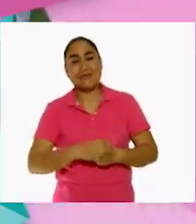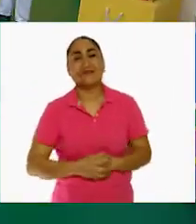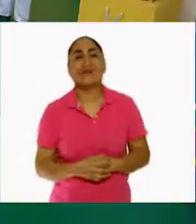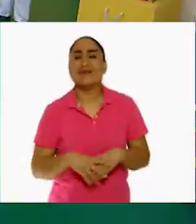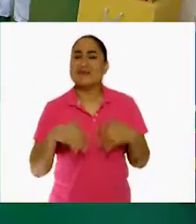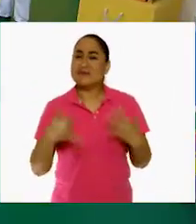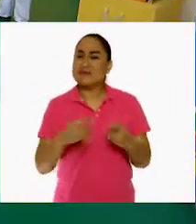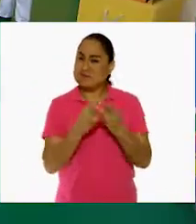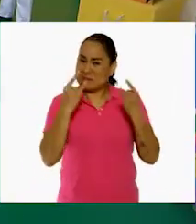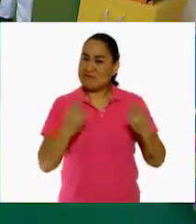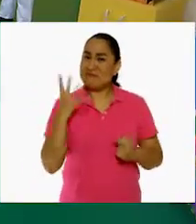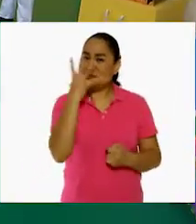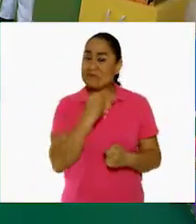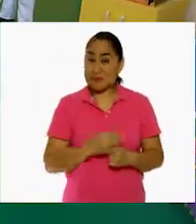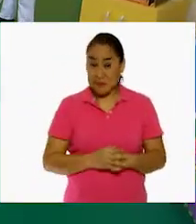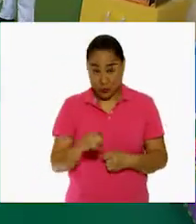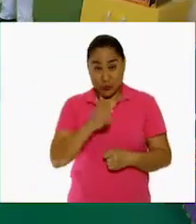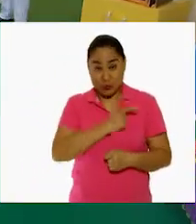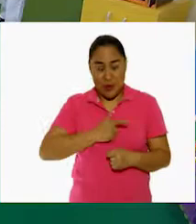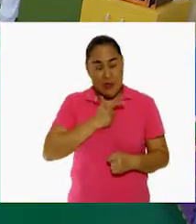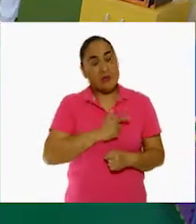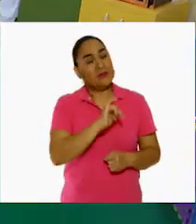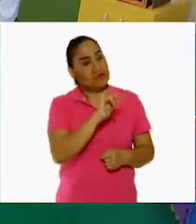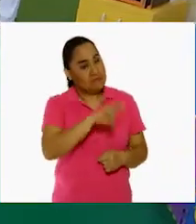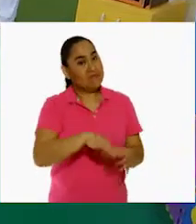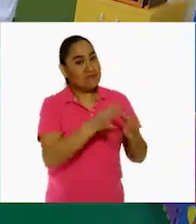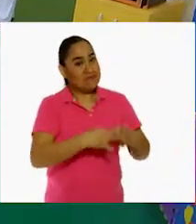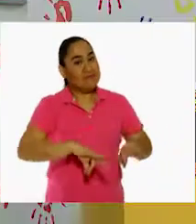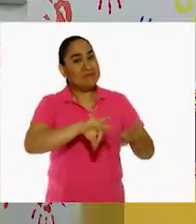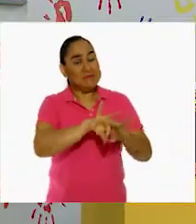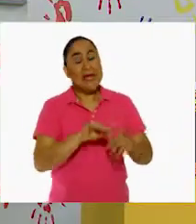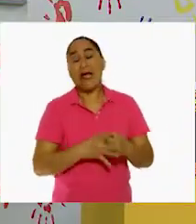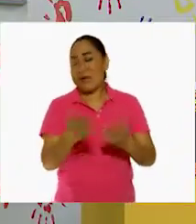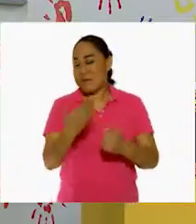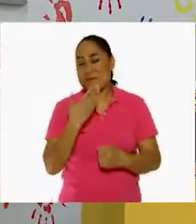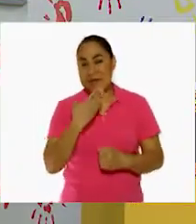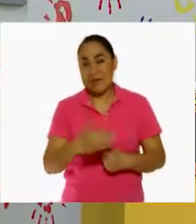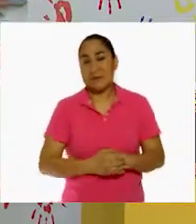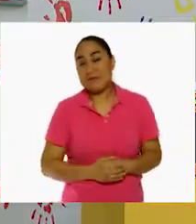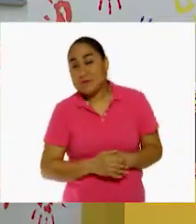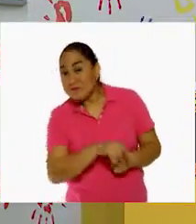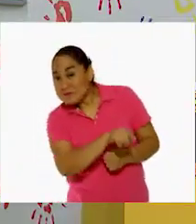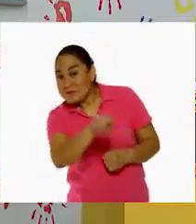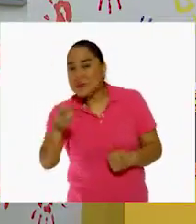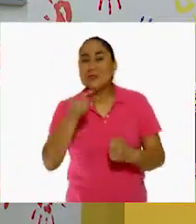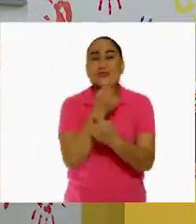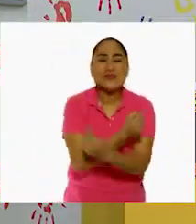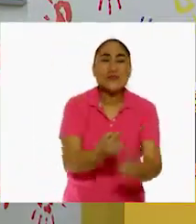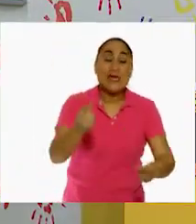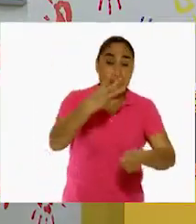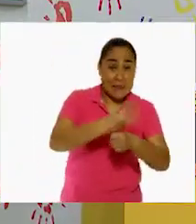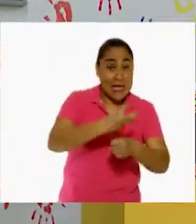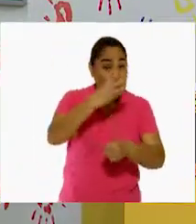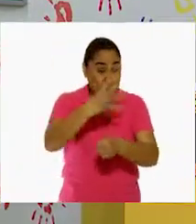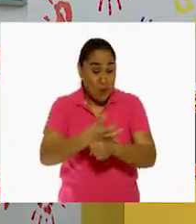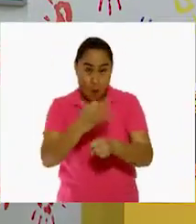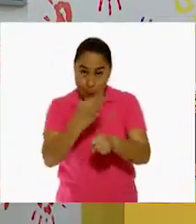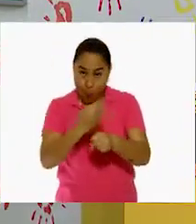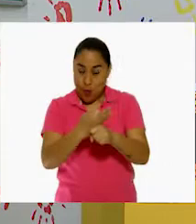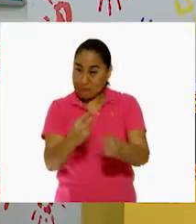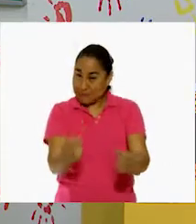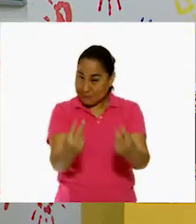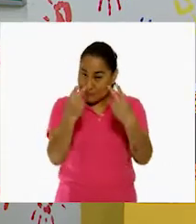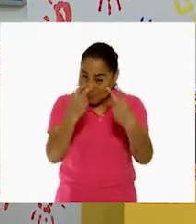bonito cuento! ¿Sí te gustó, Eric? Mucho, mucho, muy importante además. ¡Perfecto! Niñas y niños de tercero y cuarto de primaria que nos ven y nos